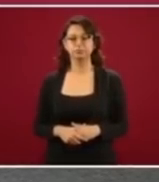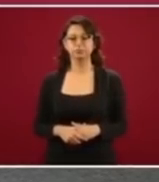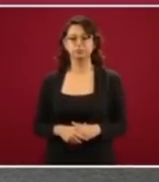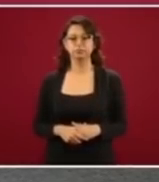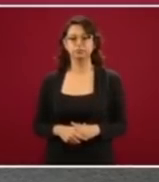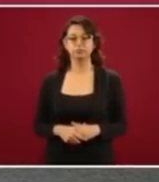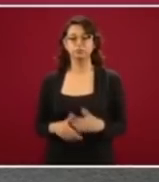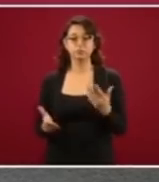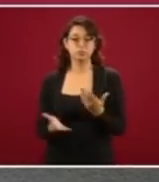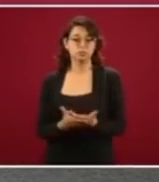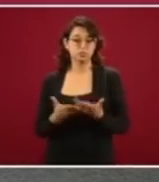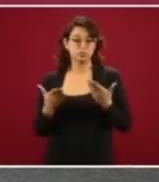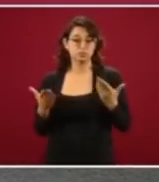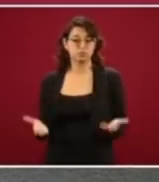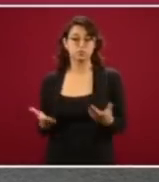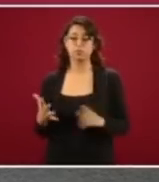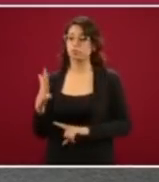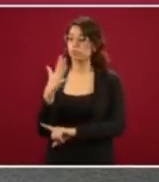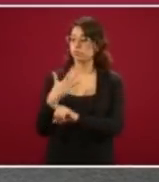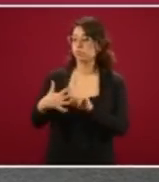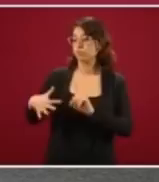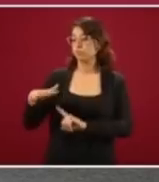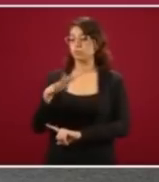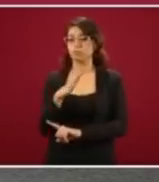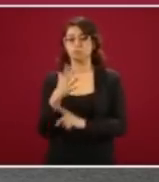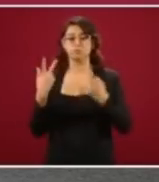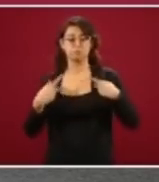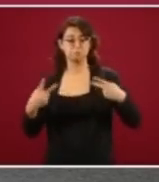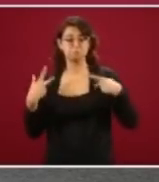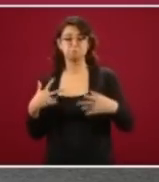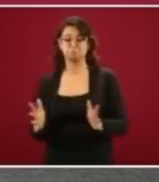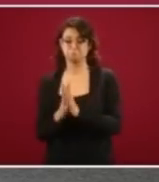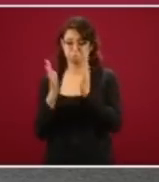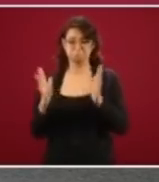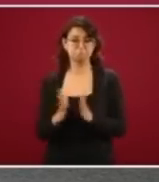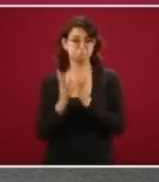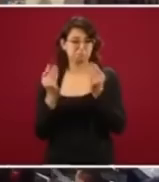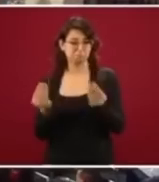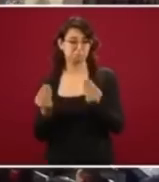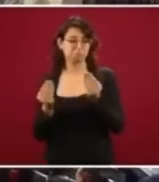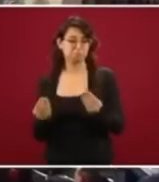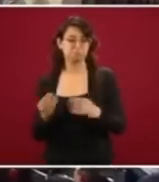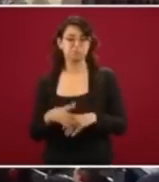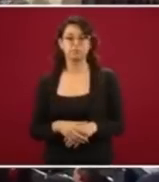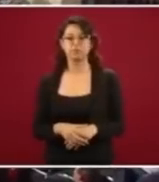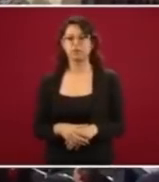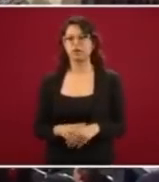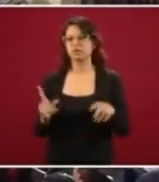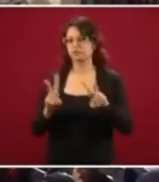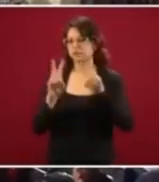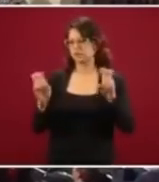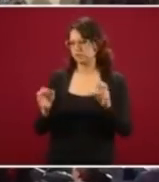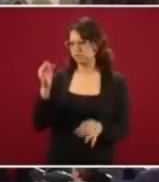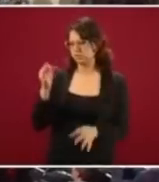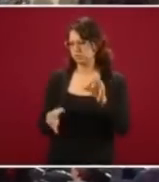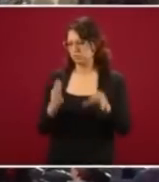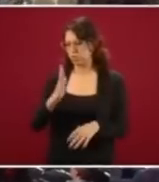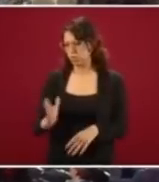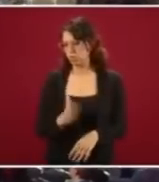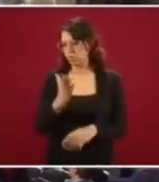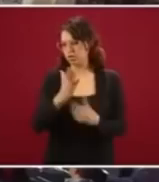Ahora hay una sociedad muy participativa. ¿Impulsaría usted el tema de la fiscalía como